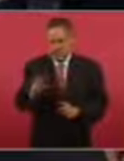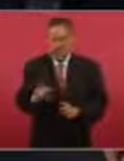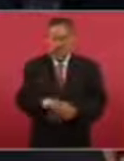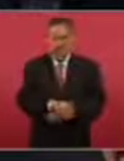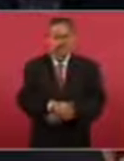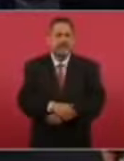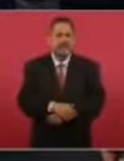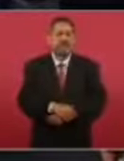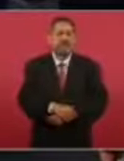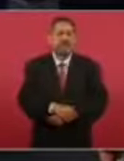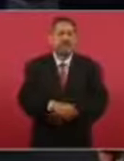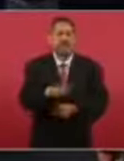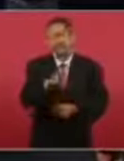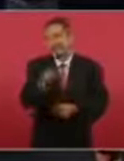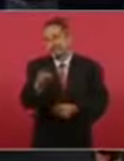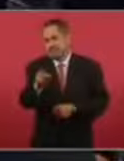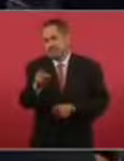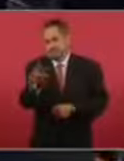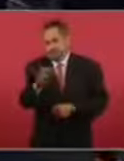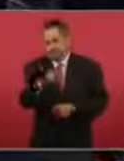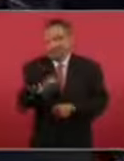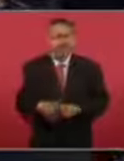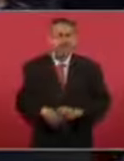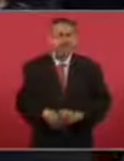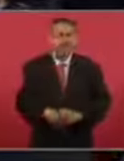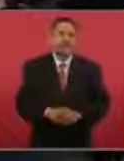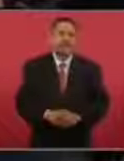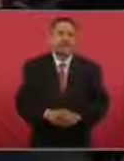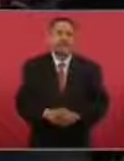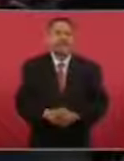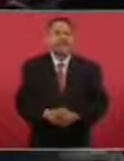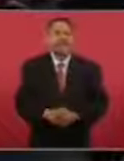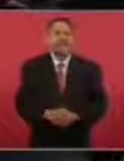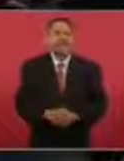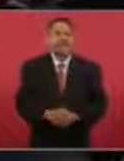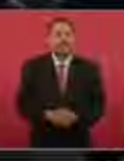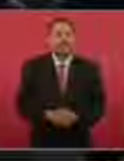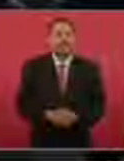Tú, así. ¿Sí?